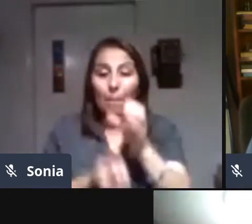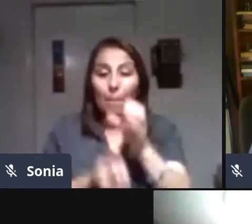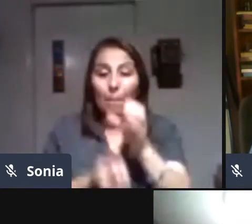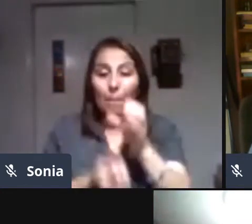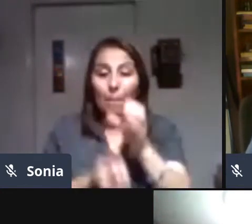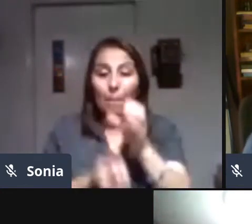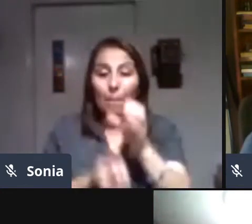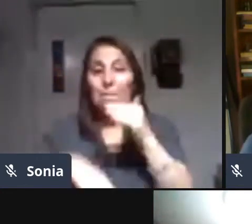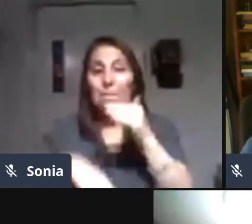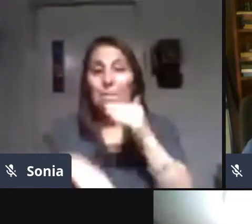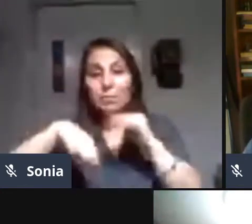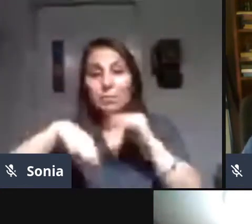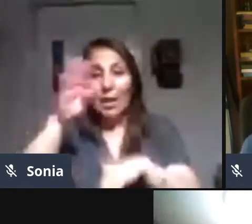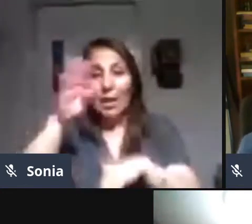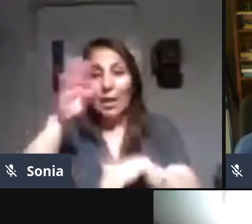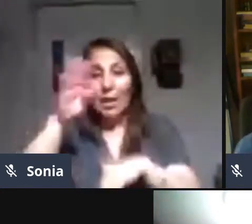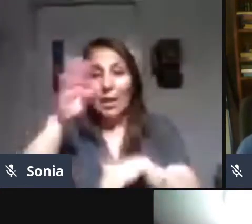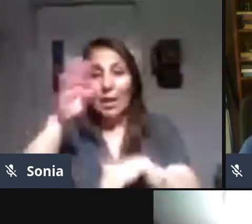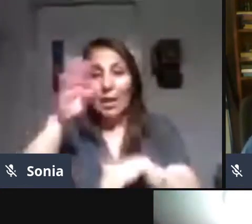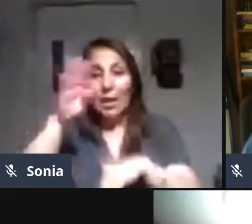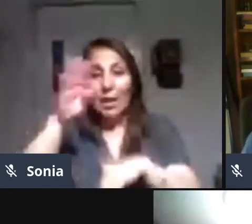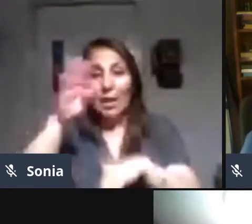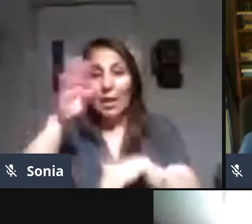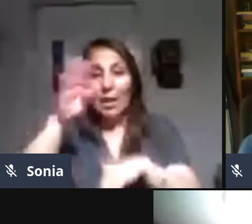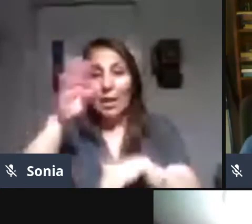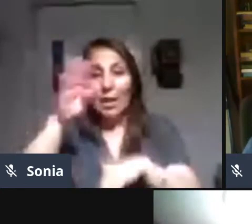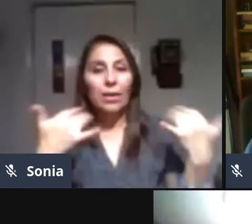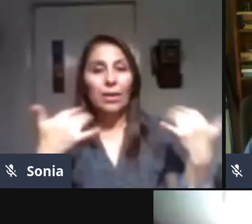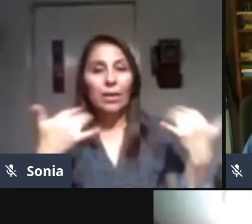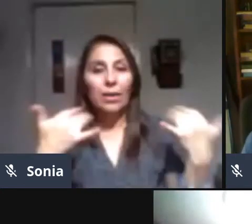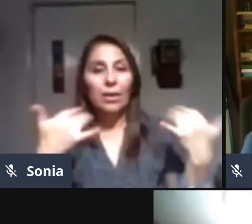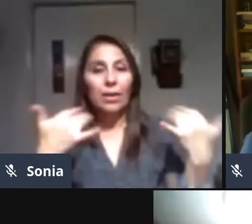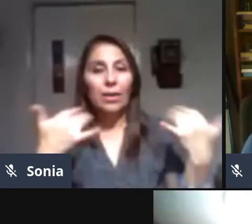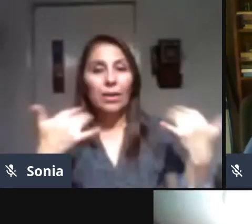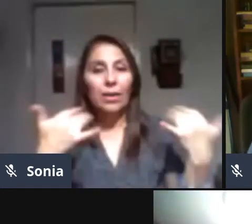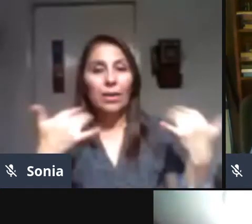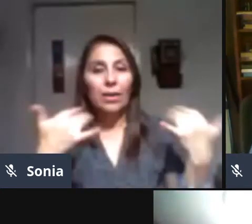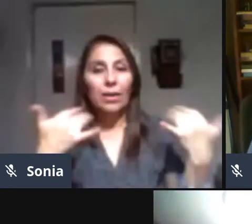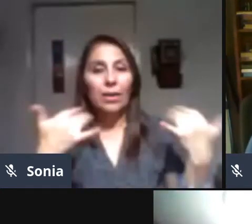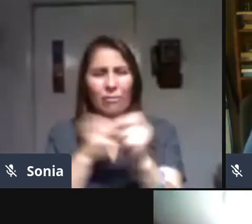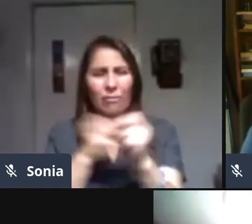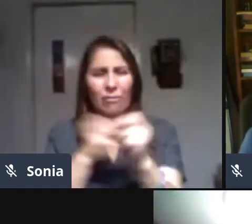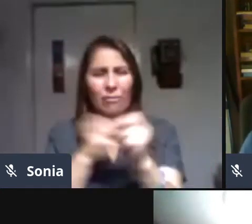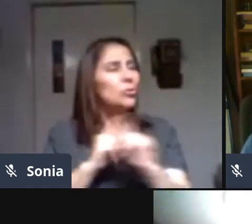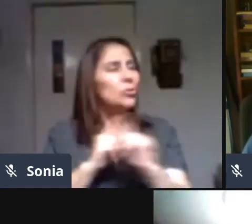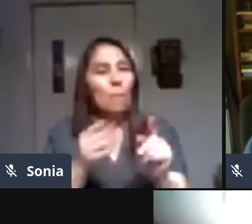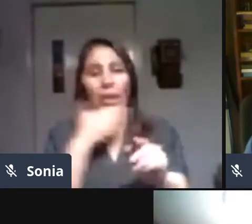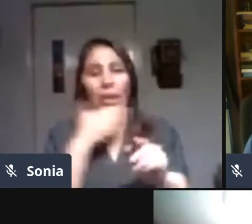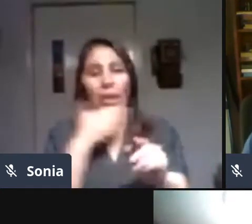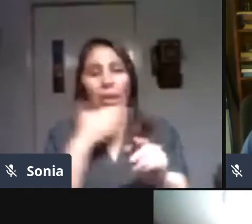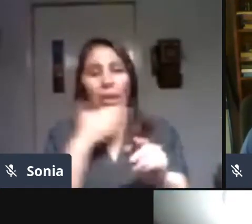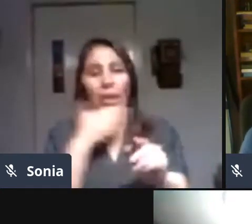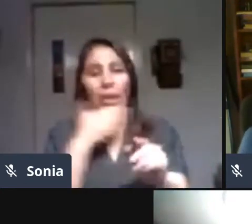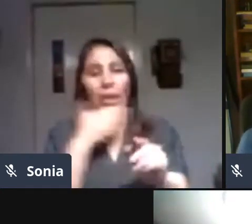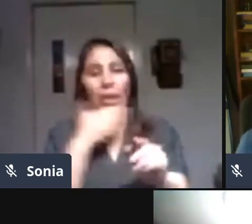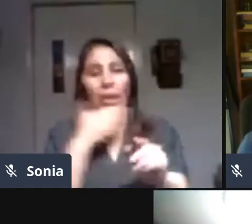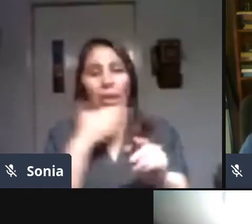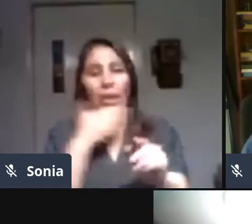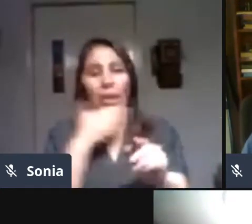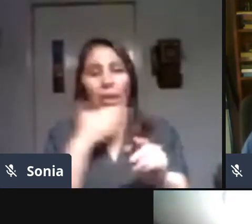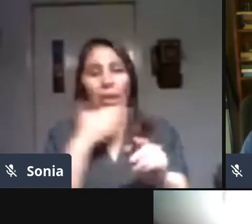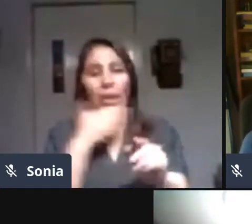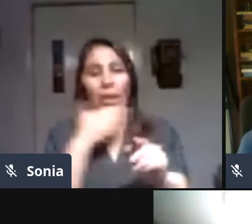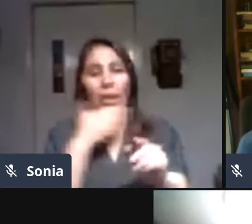qué crees fernando qué crees nissan a propósito en nuestras apuestas pedagógicas yo creo que hay todos tenemos algo para